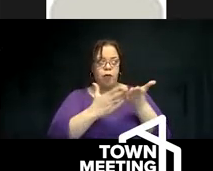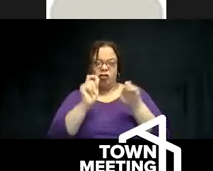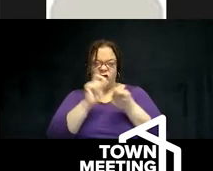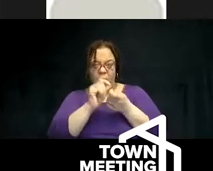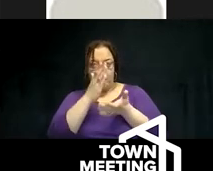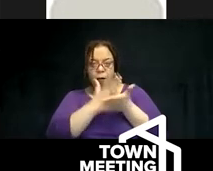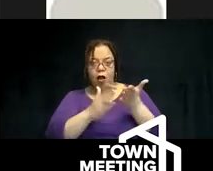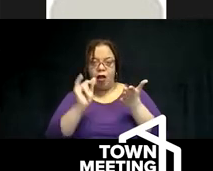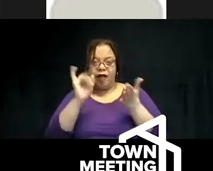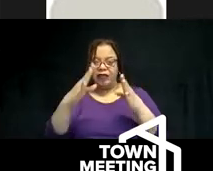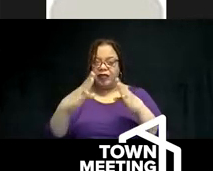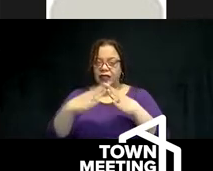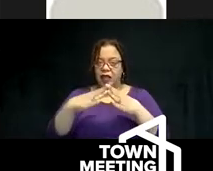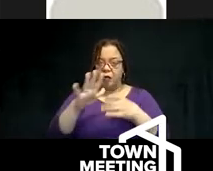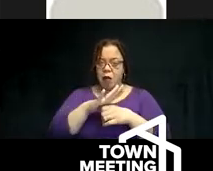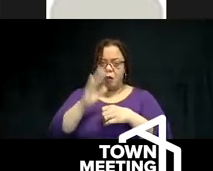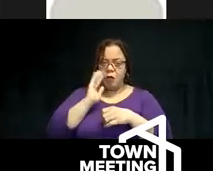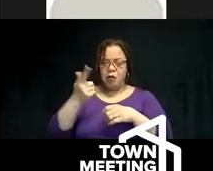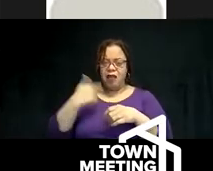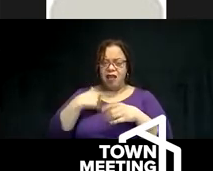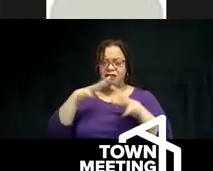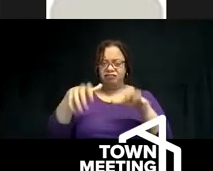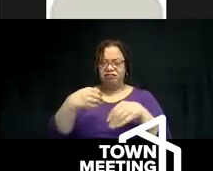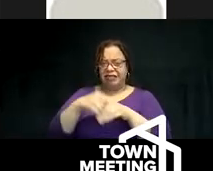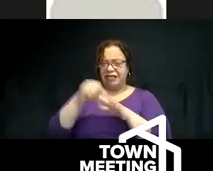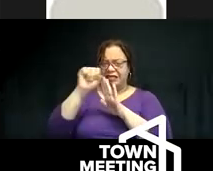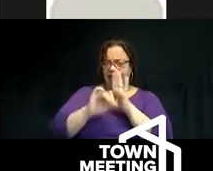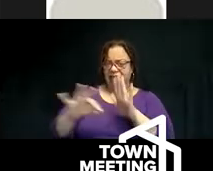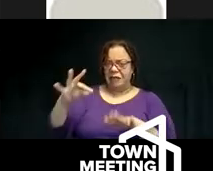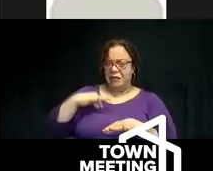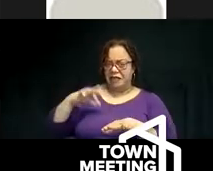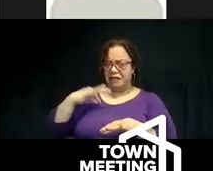de Maine. No pueden entrar al estado de Maine.